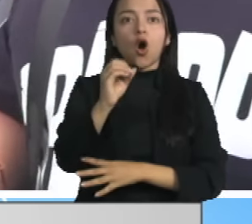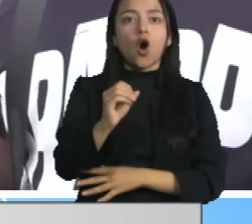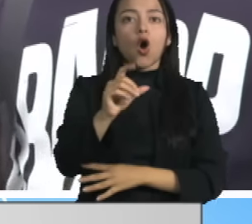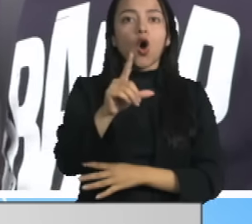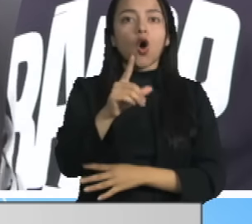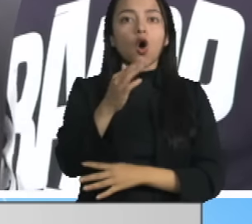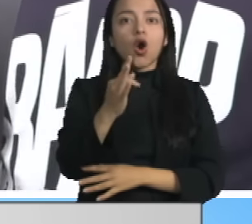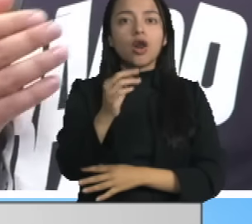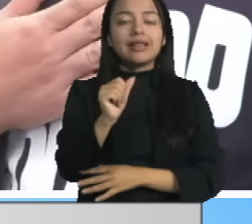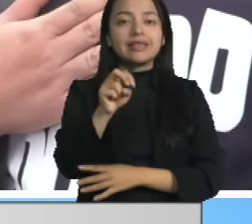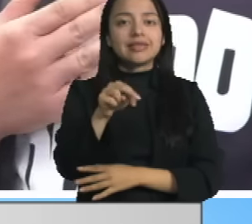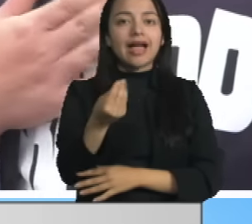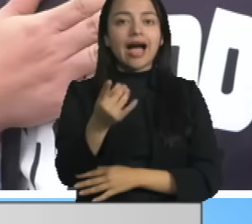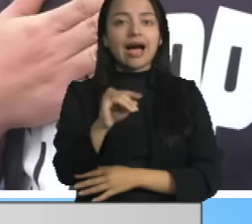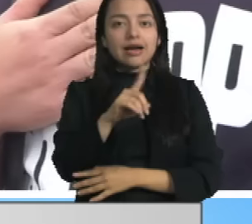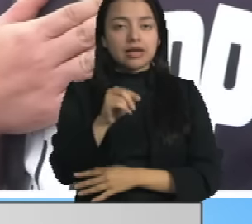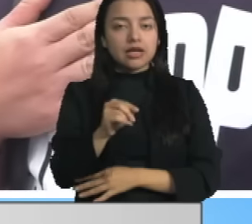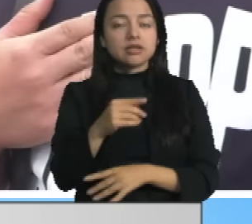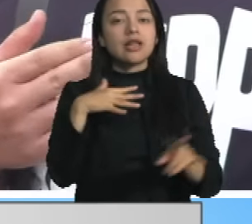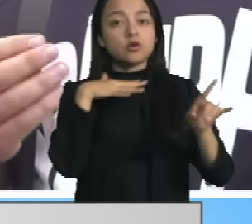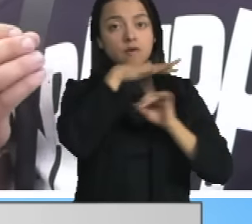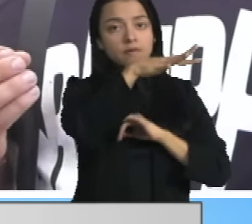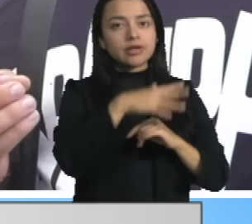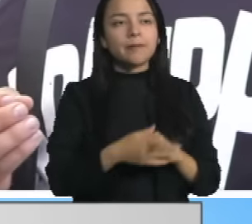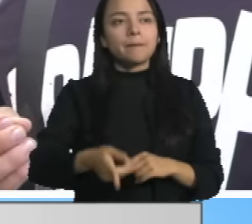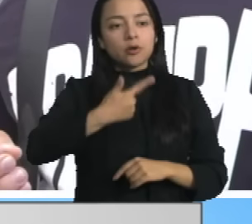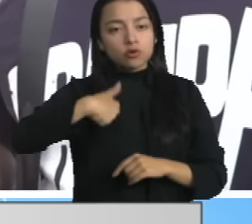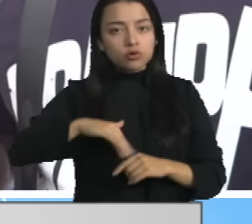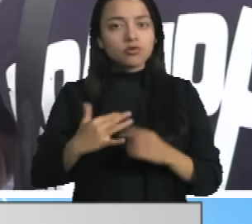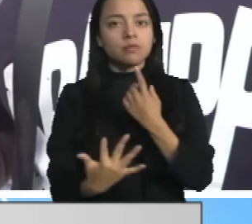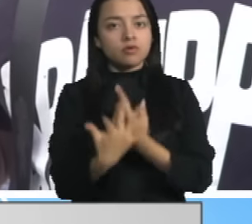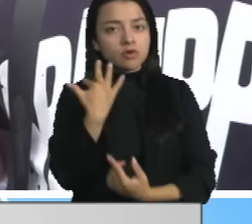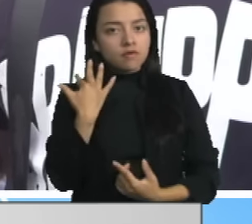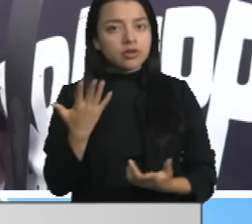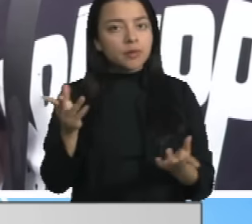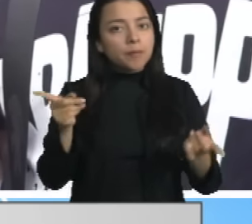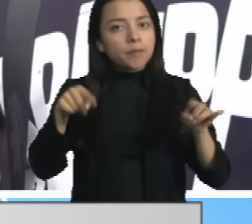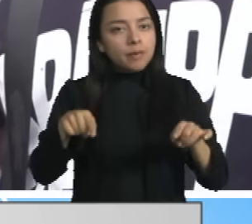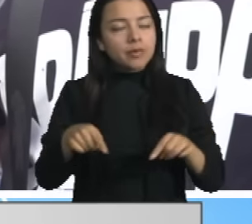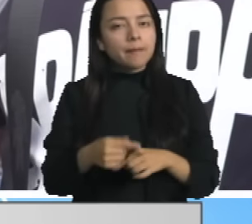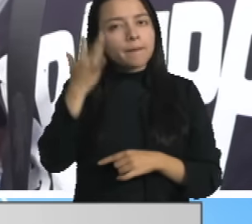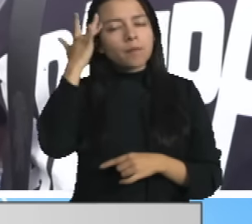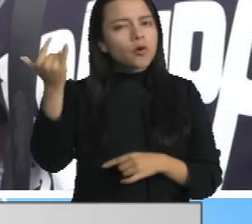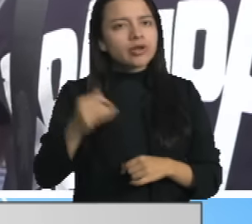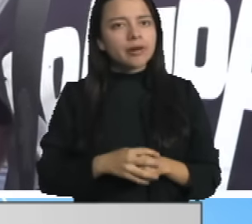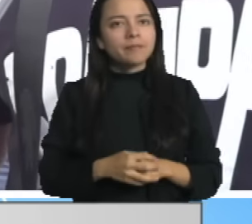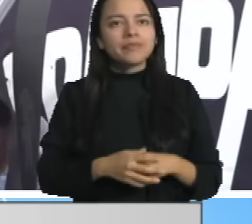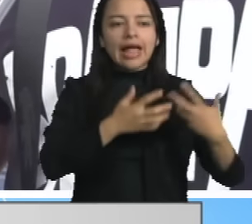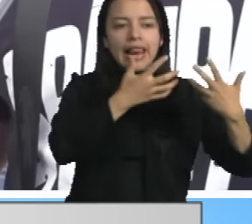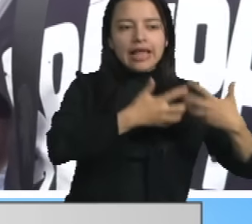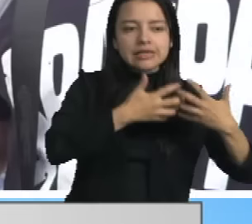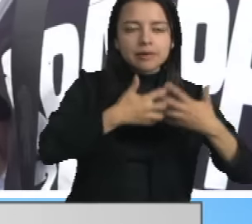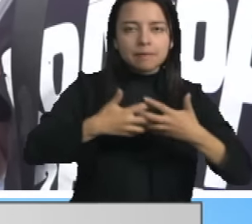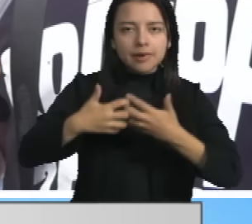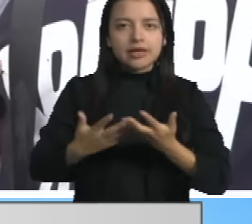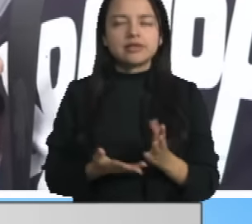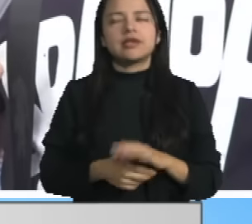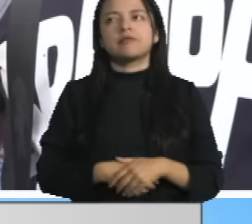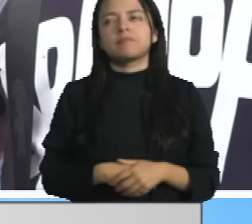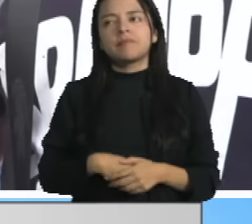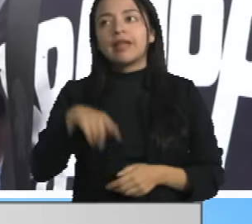el subsidio. Pero nosotros estamos saliendo damnificados en este momento porque las empresas de el Ministerio de